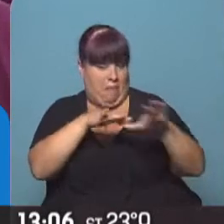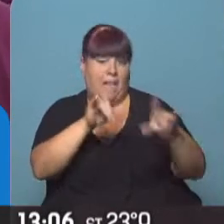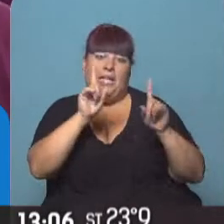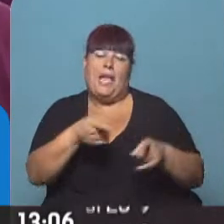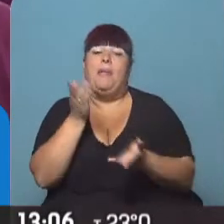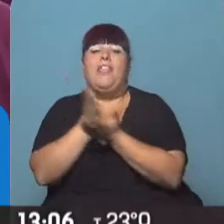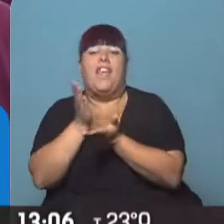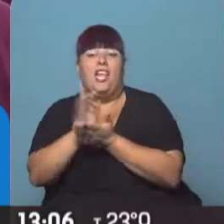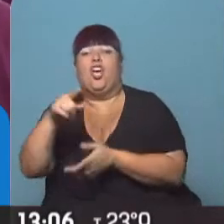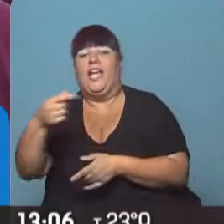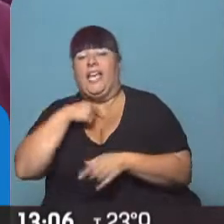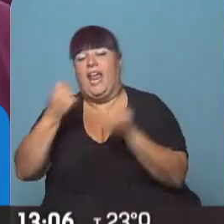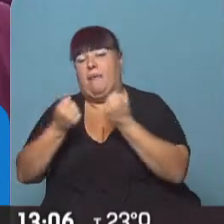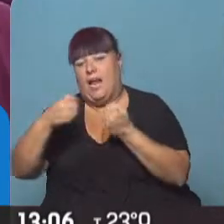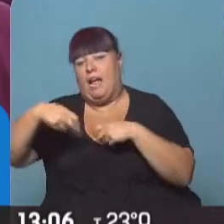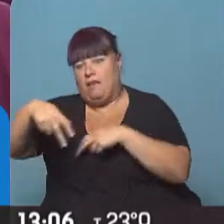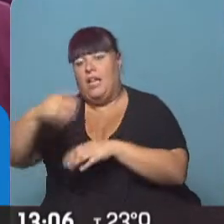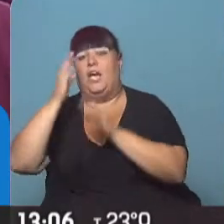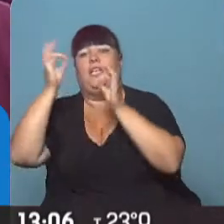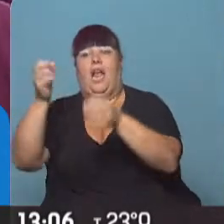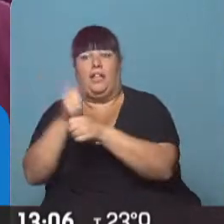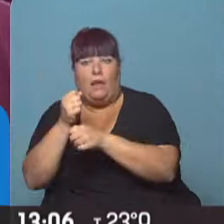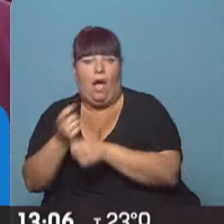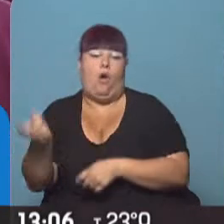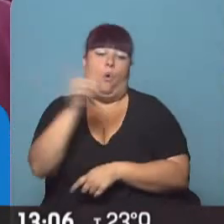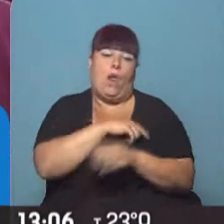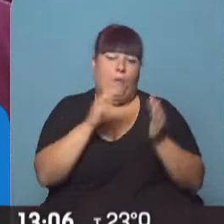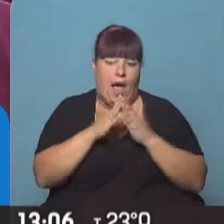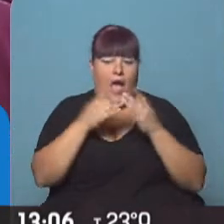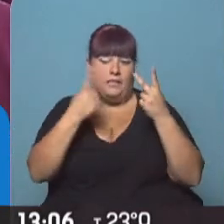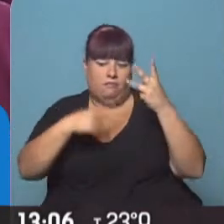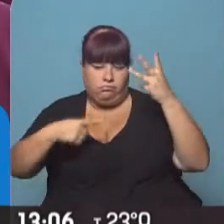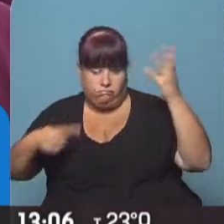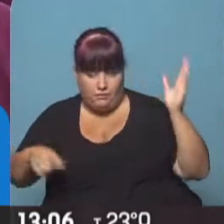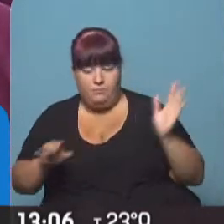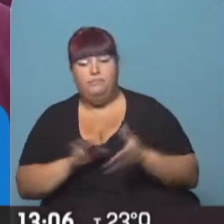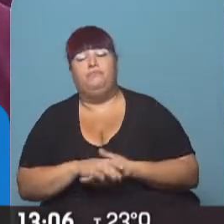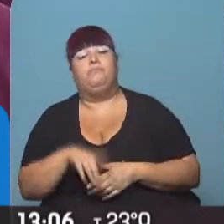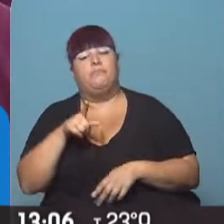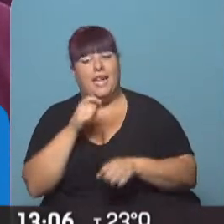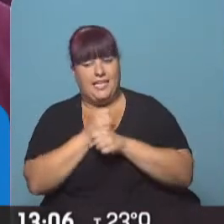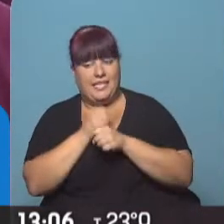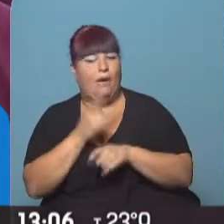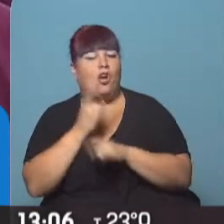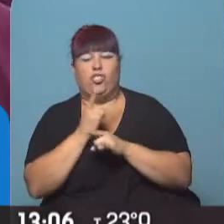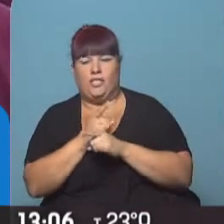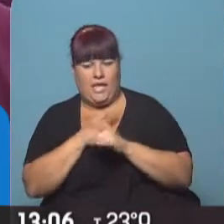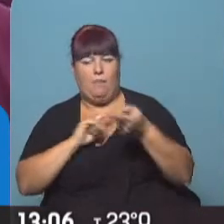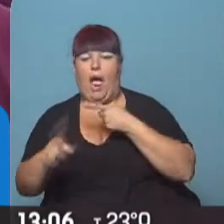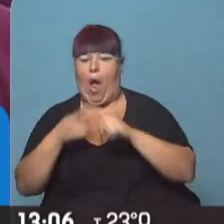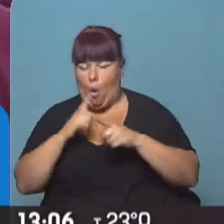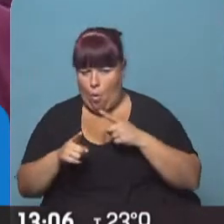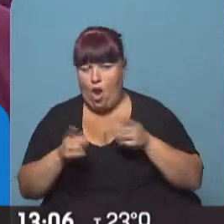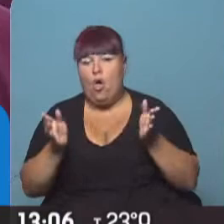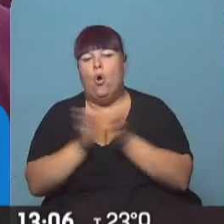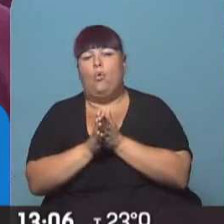también el derecho a aquel que quiere transitar, llegar a su trabajo, volver a su casa, etcétera, etcétera. Ese trabajo lo hacemos siempre coordinado